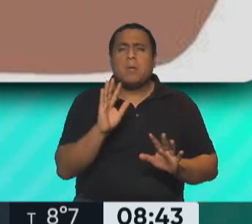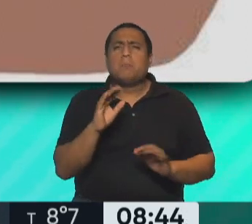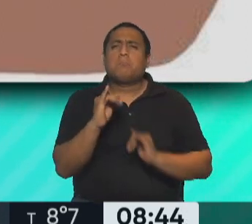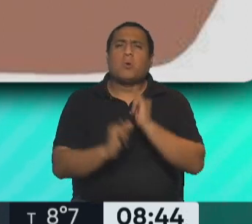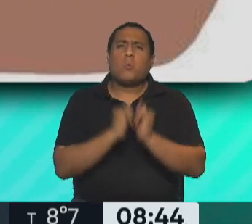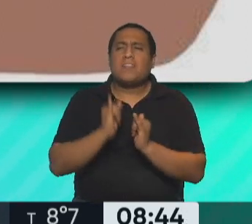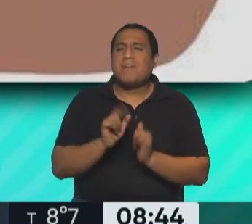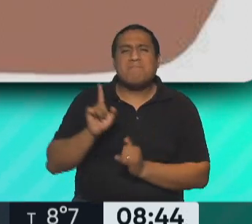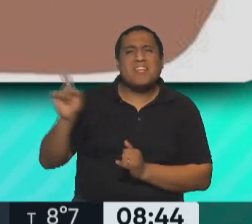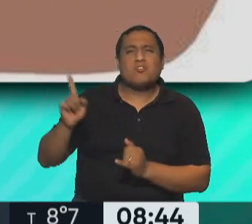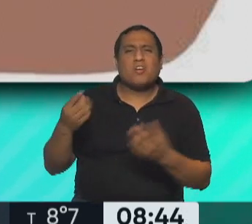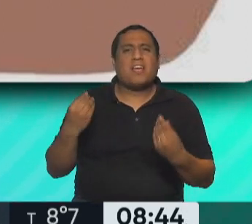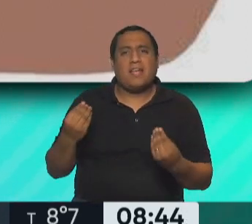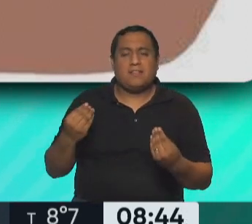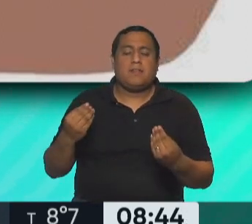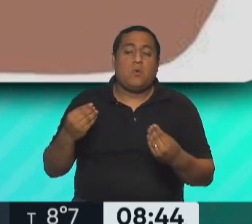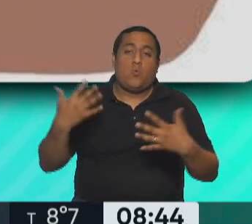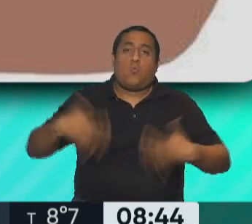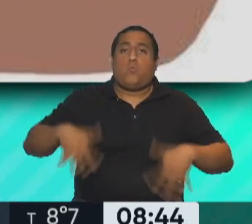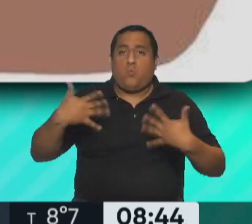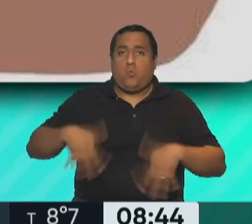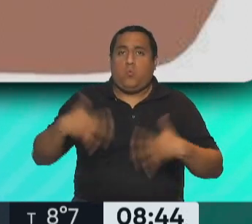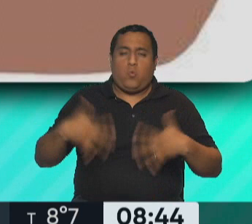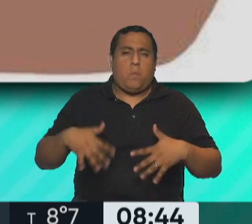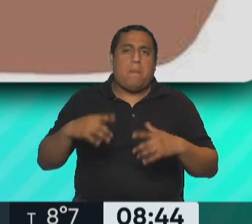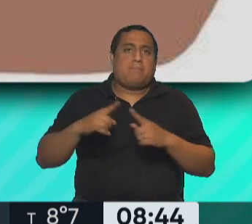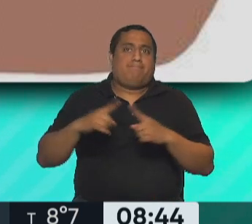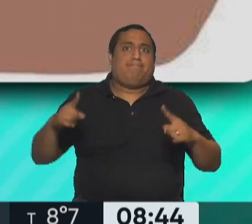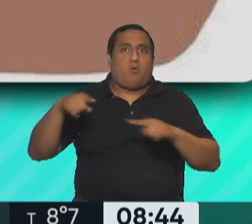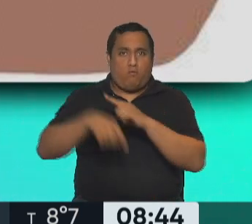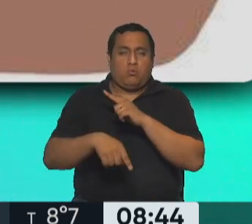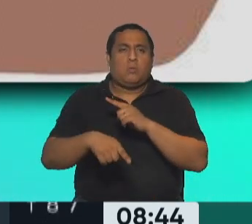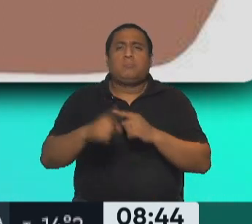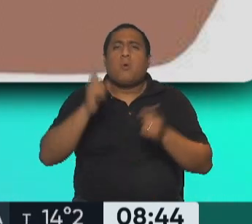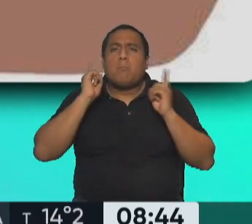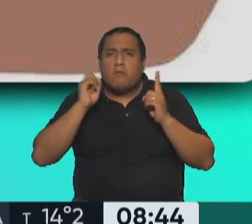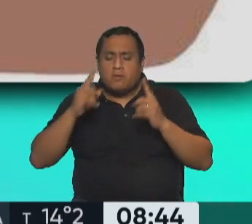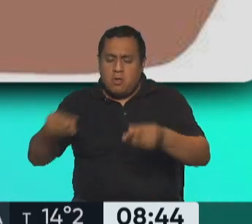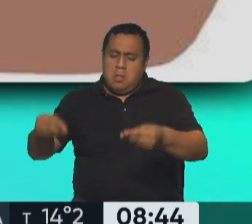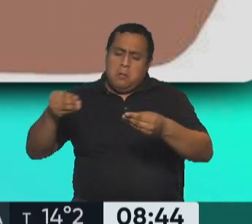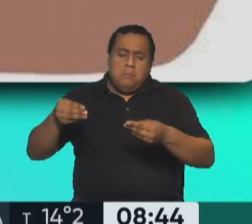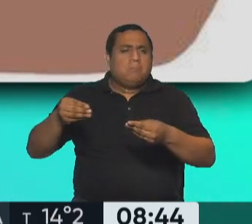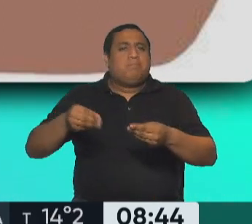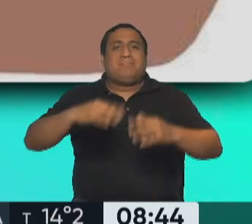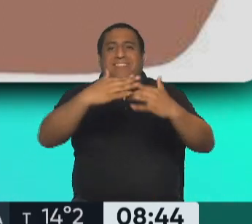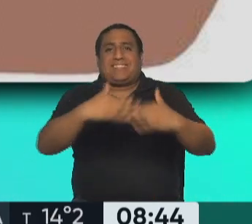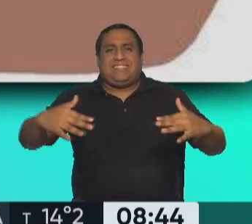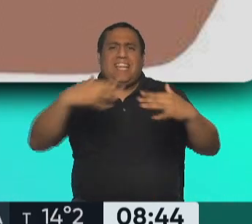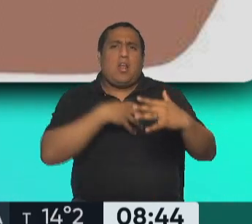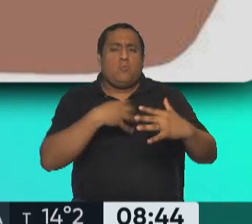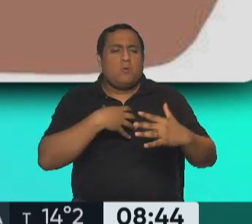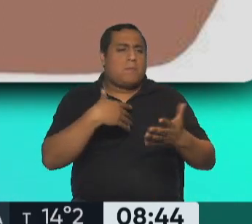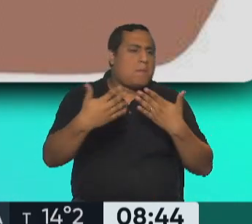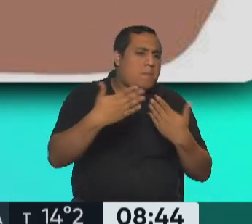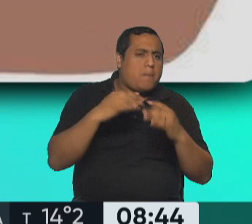parte de un material mucho más complejo que está a disposición de los docentes para discutir en las aulas, que de ninguna manera es